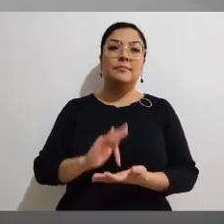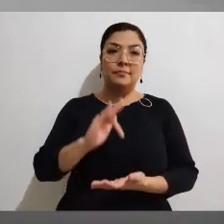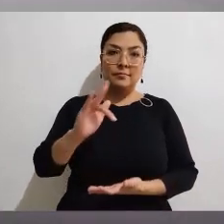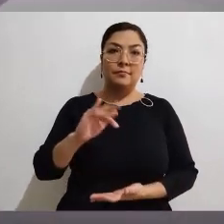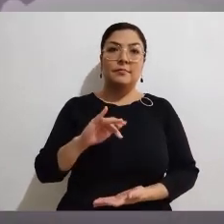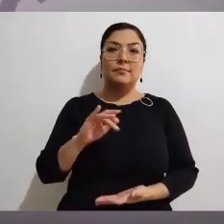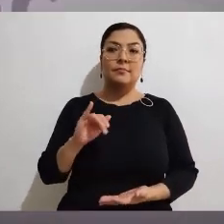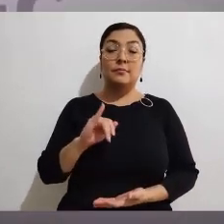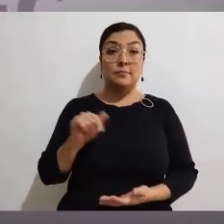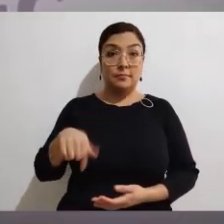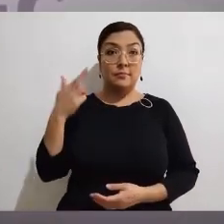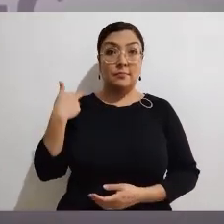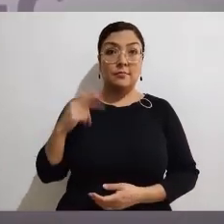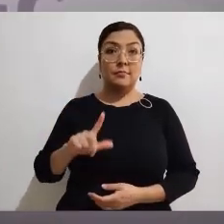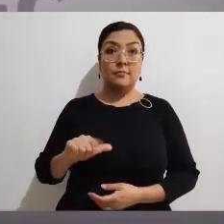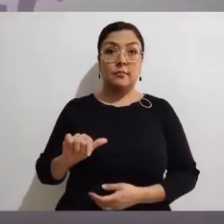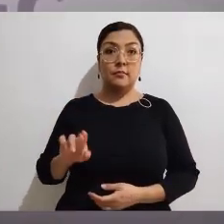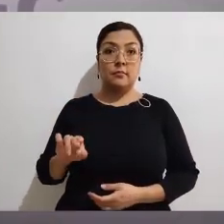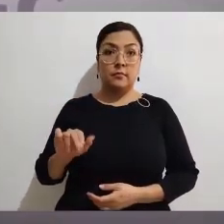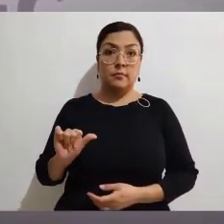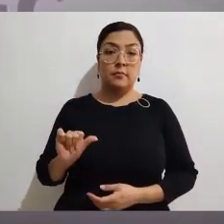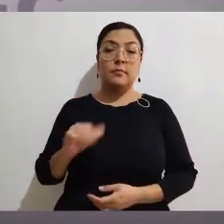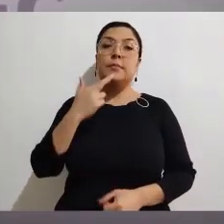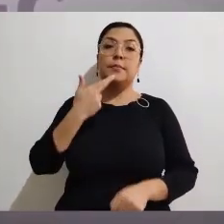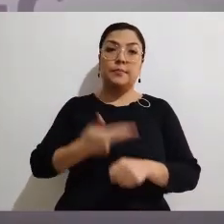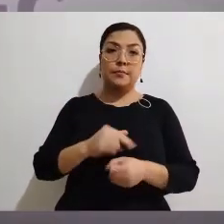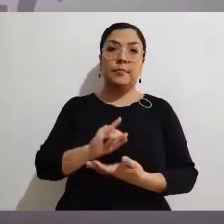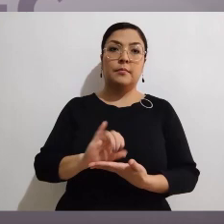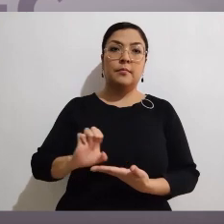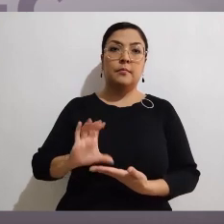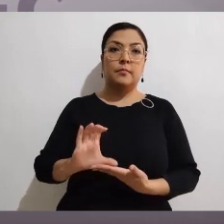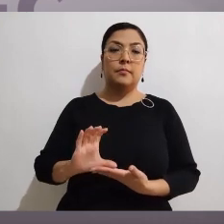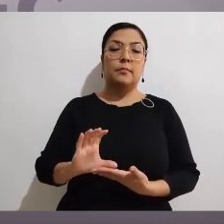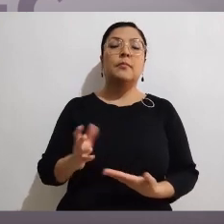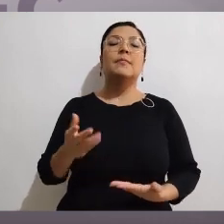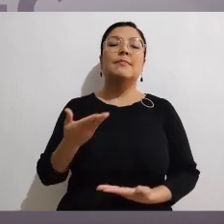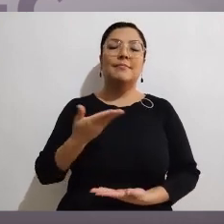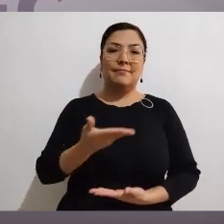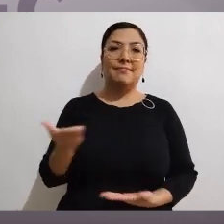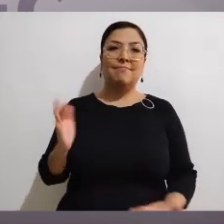por acompañarnos en una emisión más de La Urna, llevado hasta ustedes